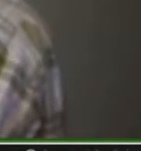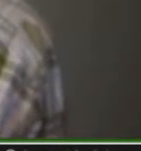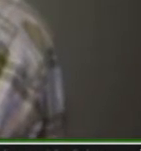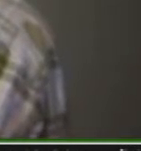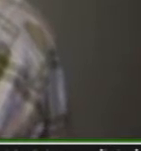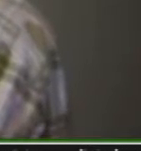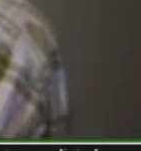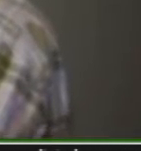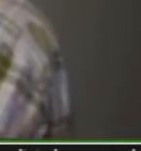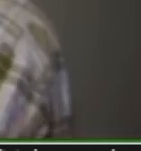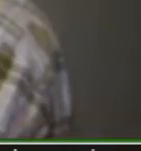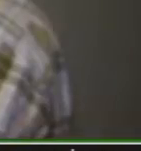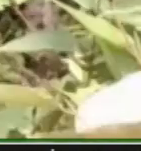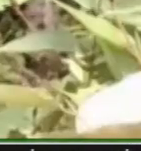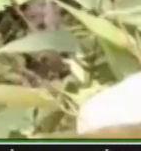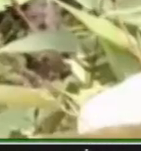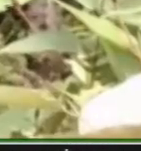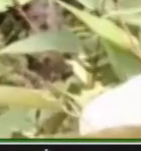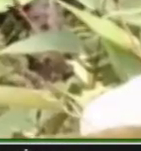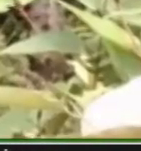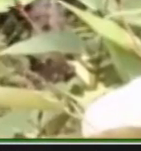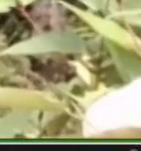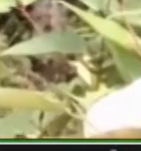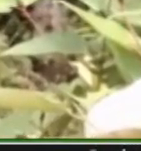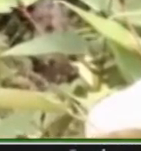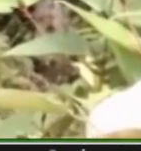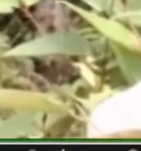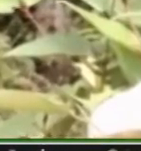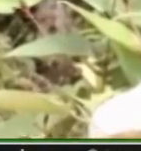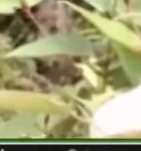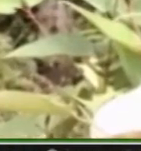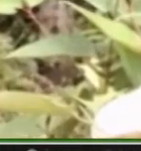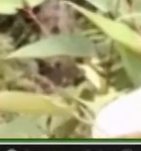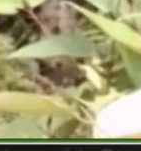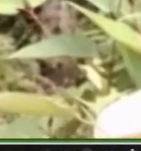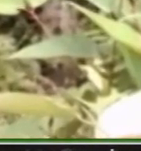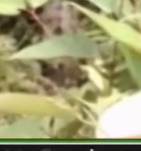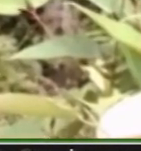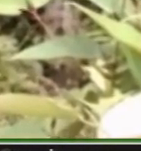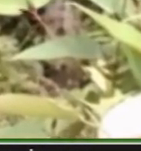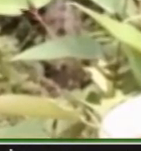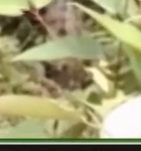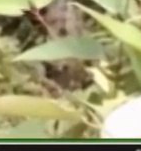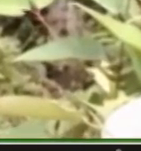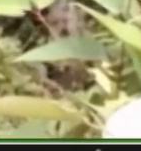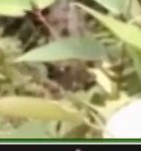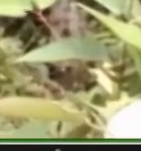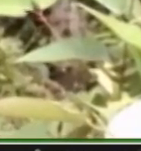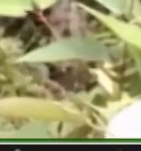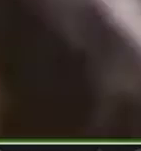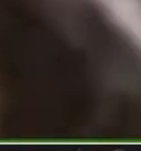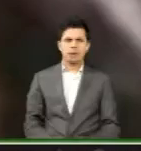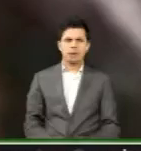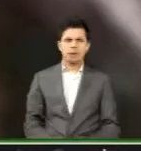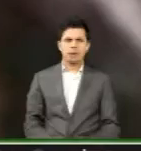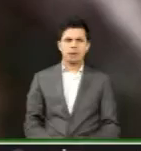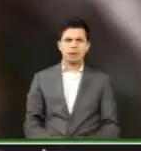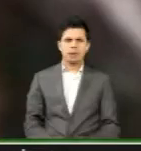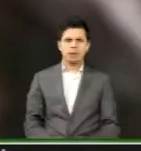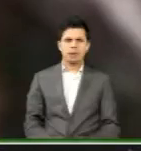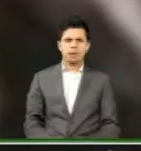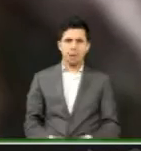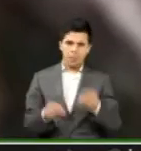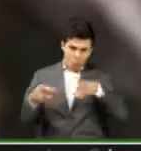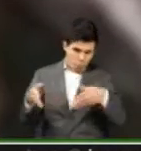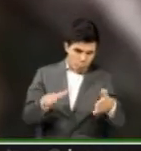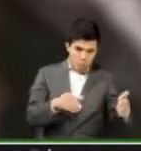corregimiento de Buenavista, en el kilómetro 6 más 500 metros. Una camioneta rodó a un abismo de aproximadamente 300 metros, dejando como saldo dos